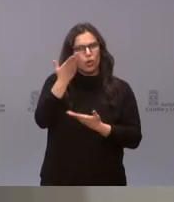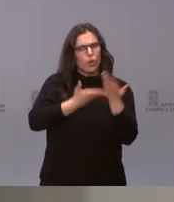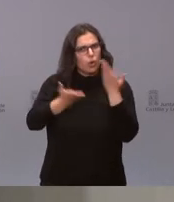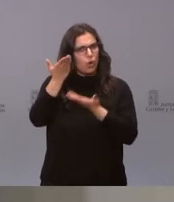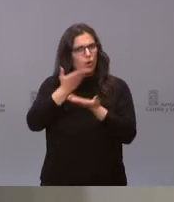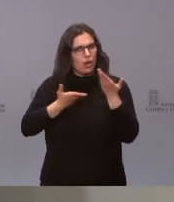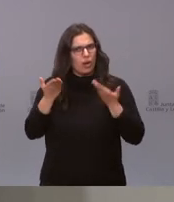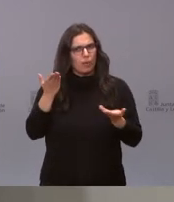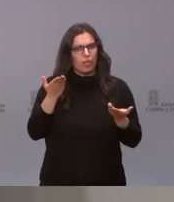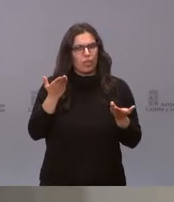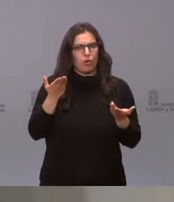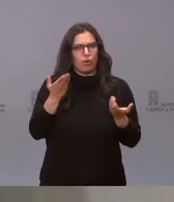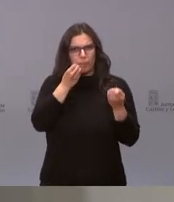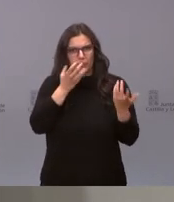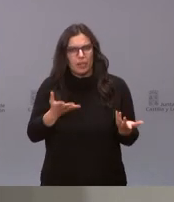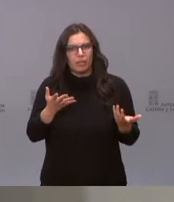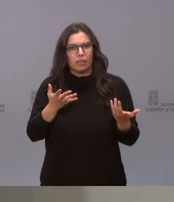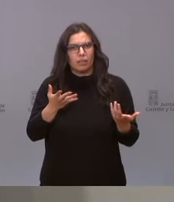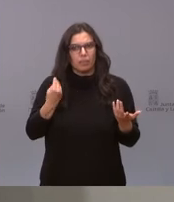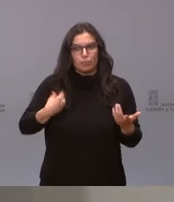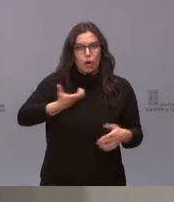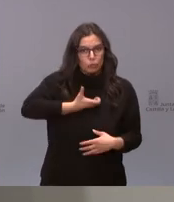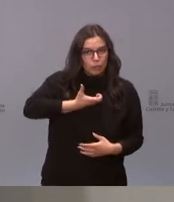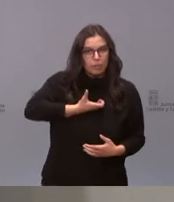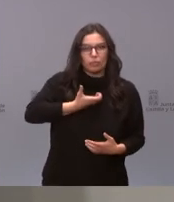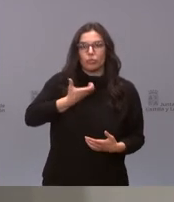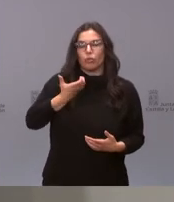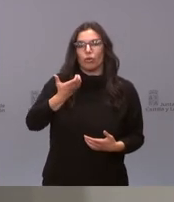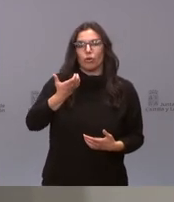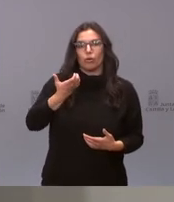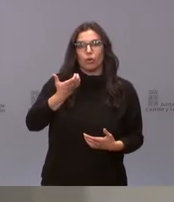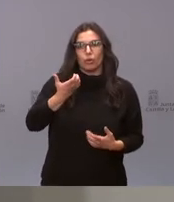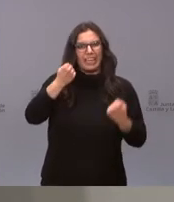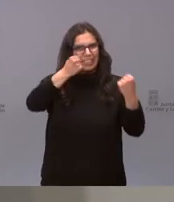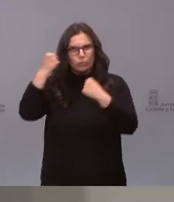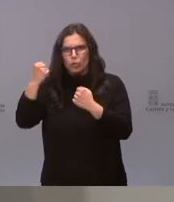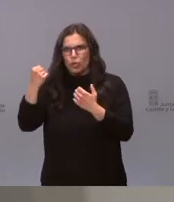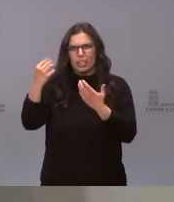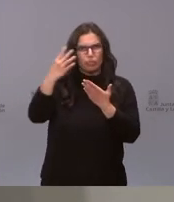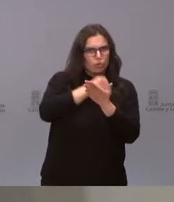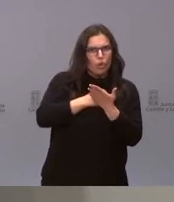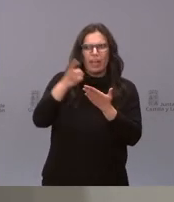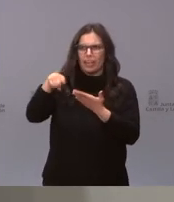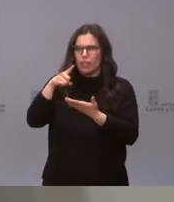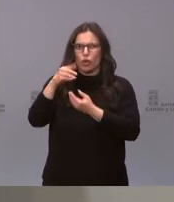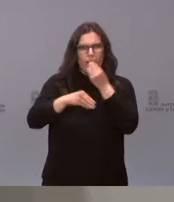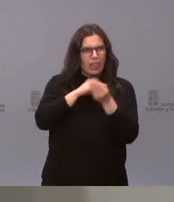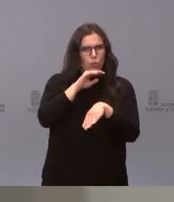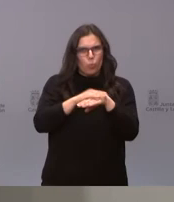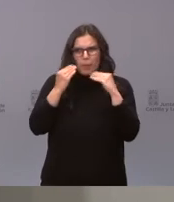de tanto del ayuntamiento como de de todas las instituciones en hacer en hacer las cosas